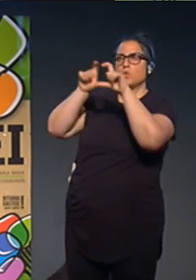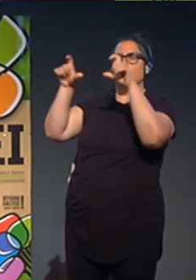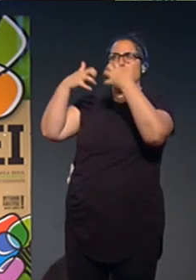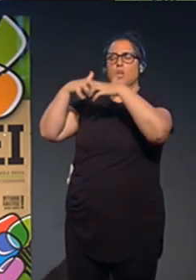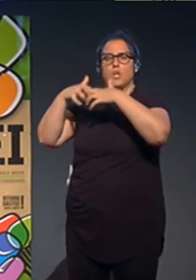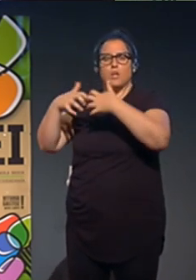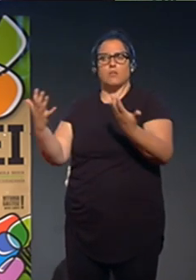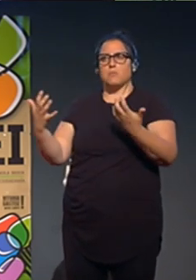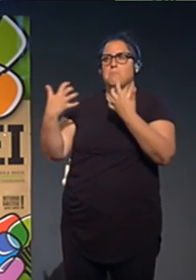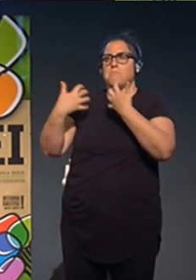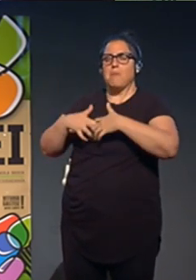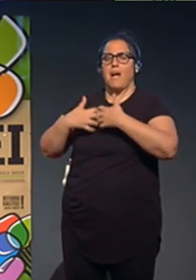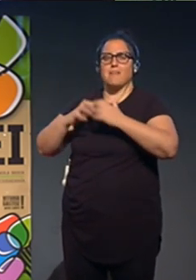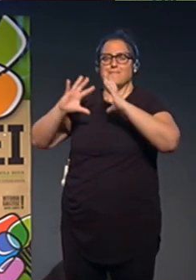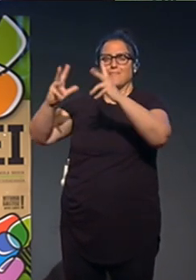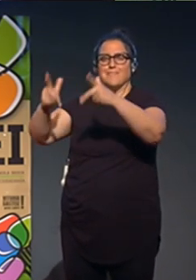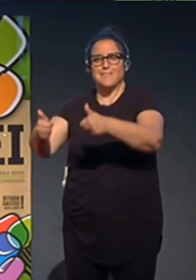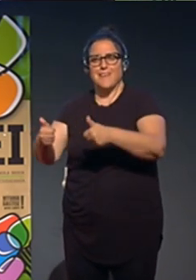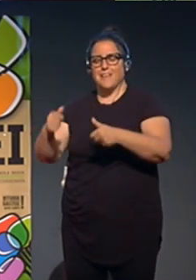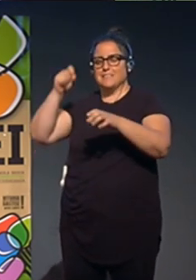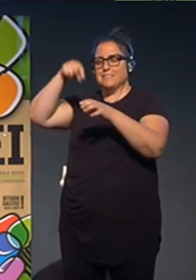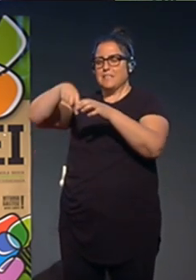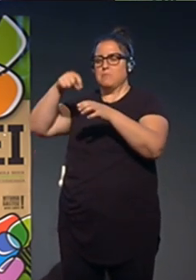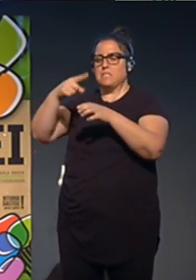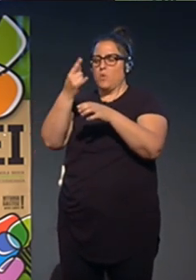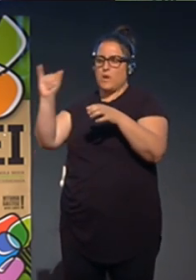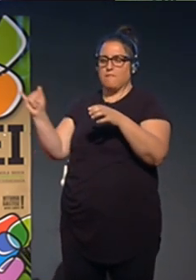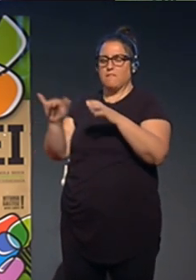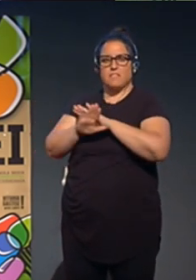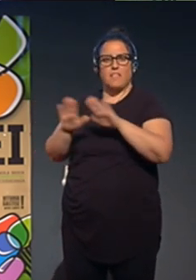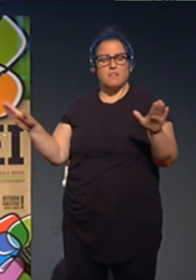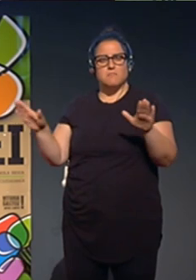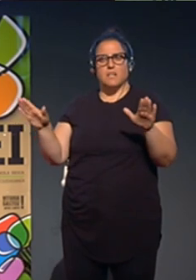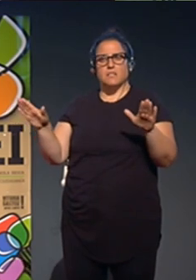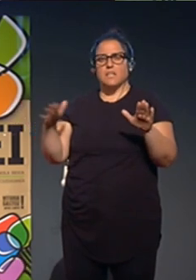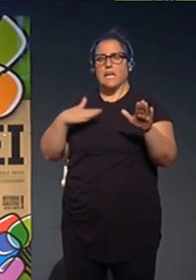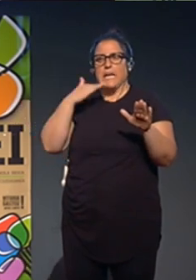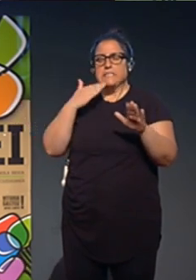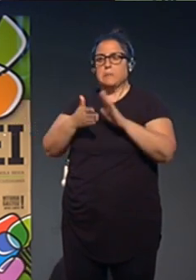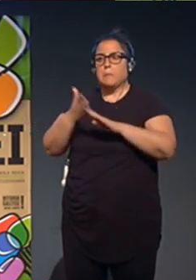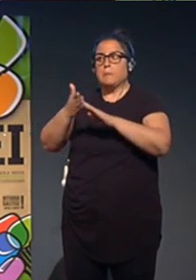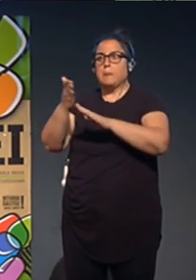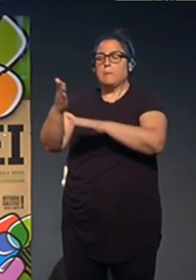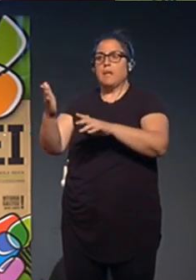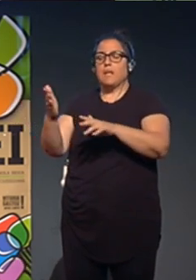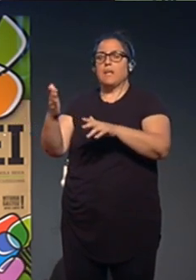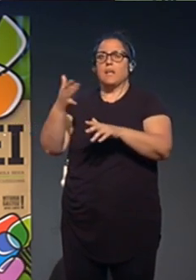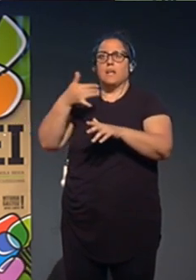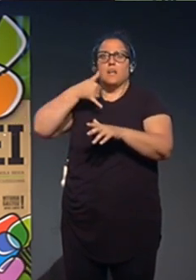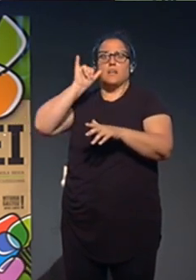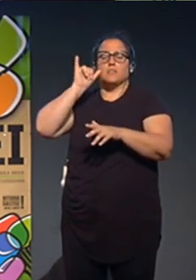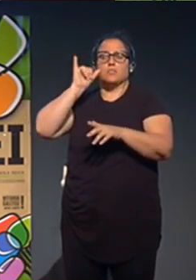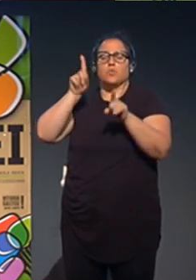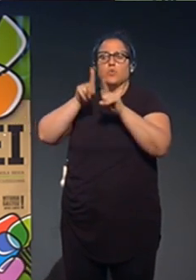suicidas que solo se pueden usar una vez de manera que casi nos estamos quedando o o está el riesgo de que nos quedemos